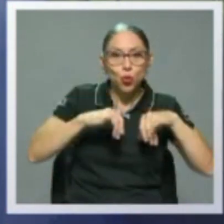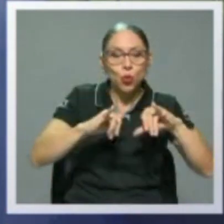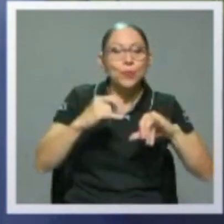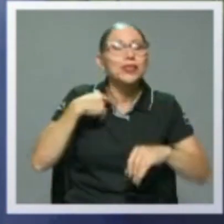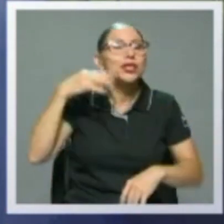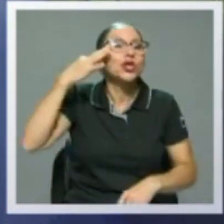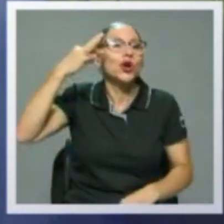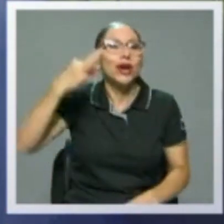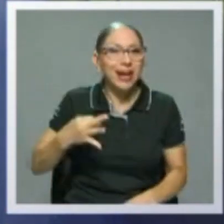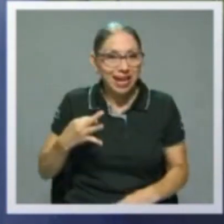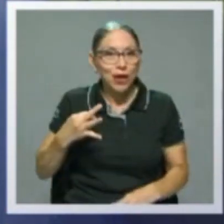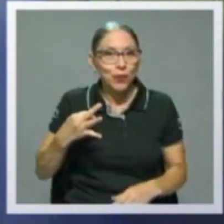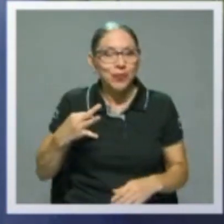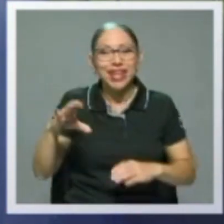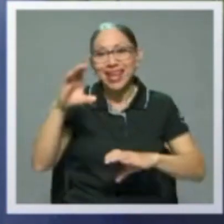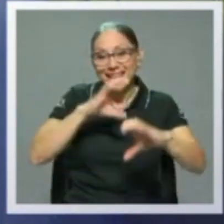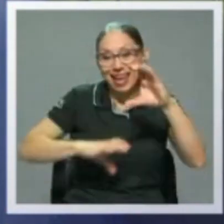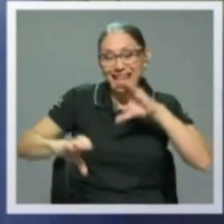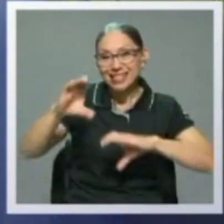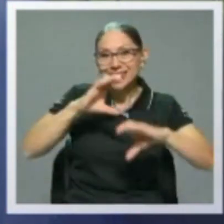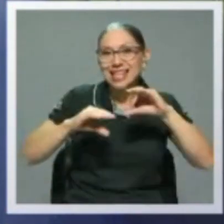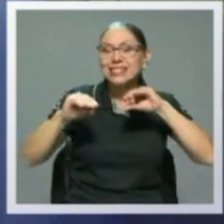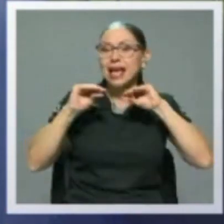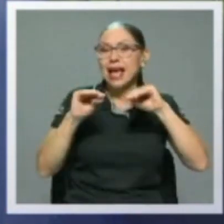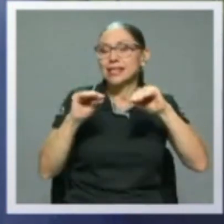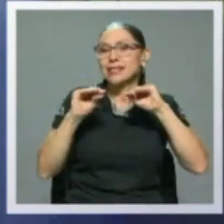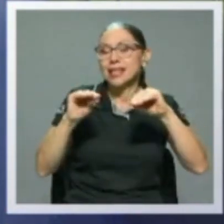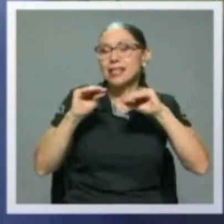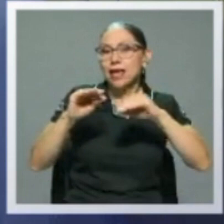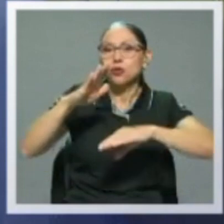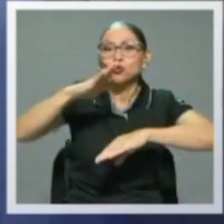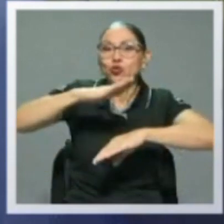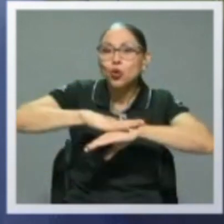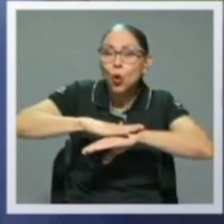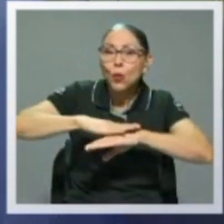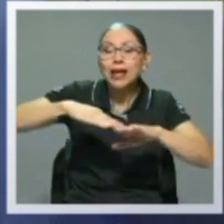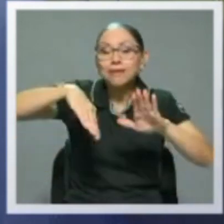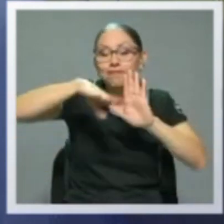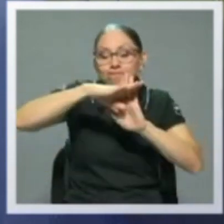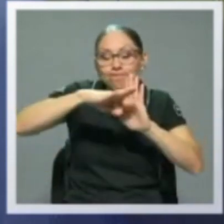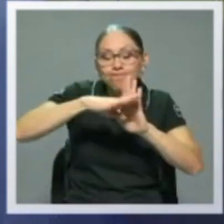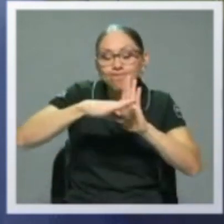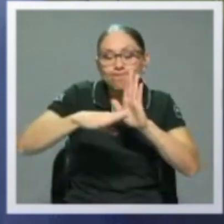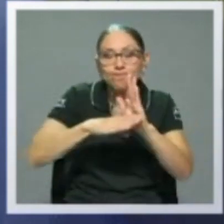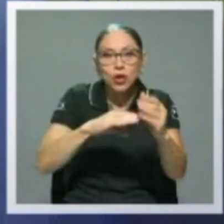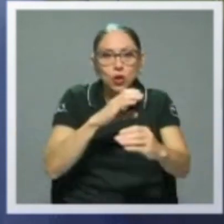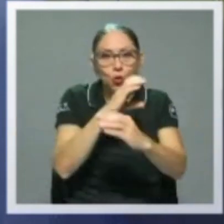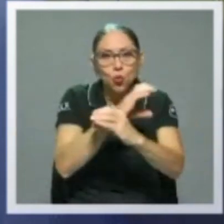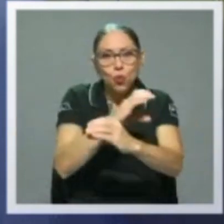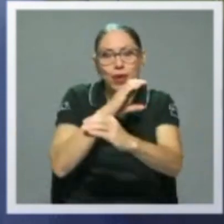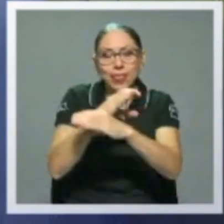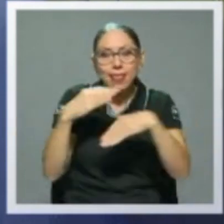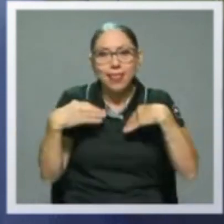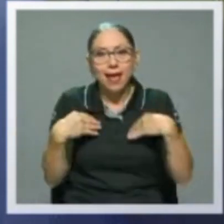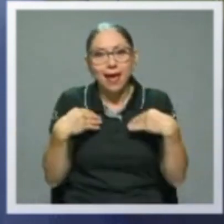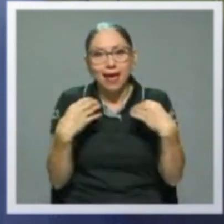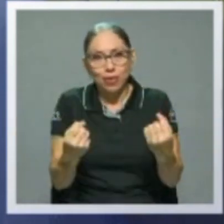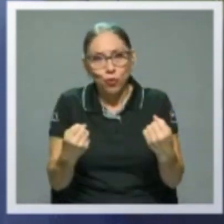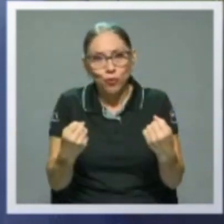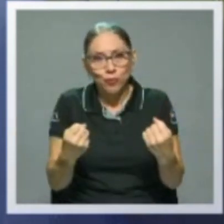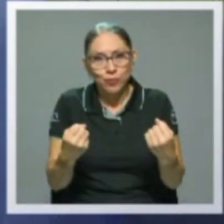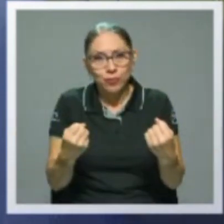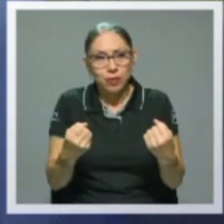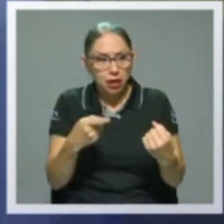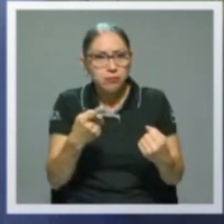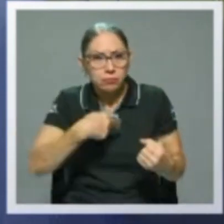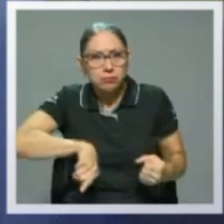lo que la ciencia nos ha enseñado sobre las medidas de cuidado, y en este caso está muy a la mano de